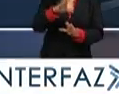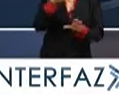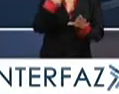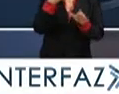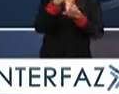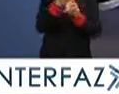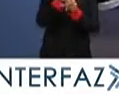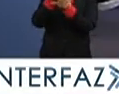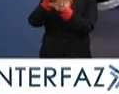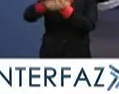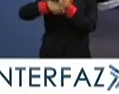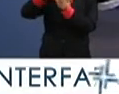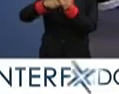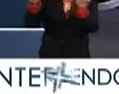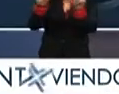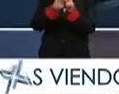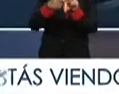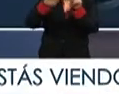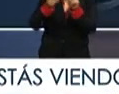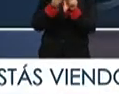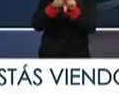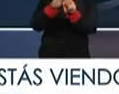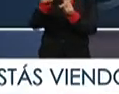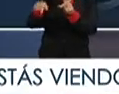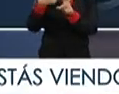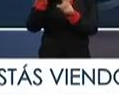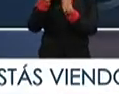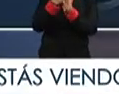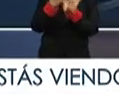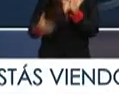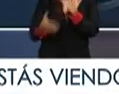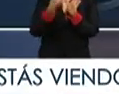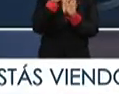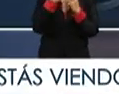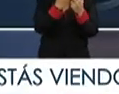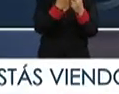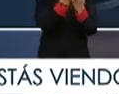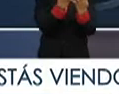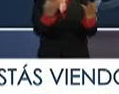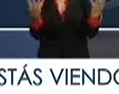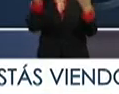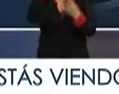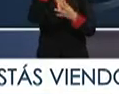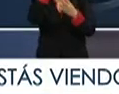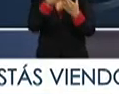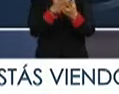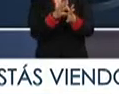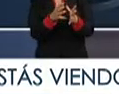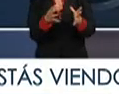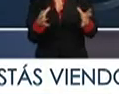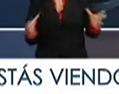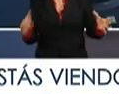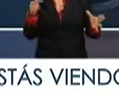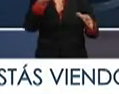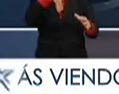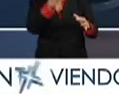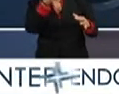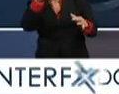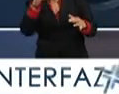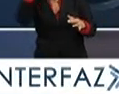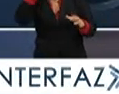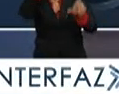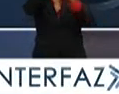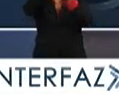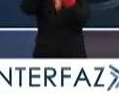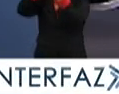cortometrajes y marcó una época. Él tiene el acervo cultural más grande de imágenes de